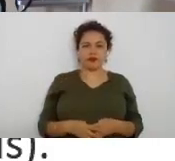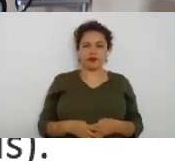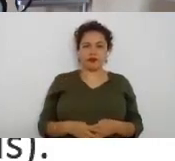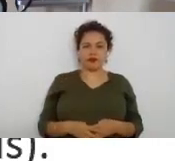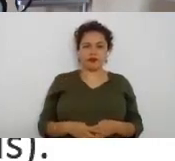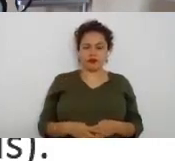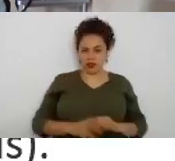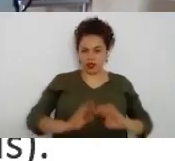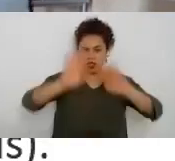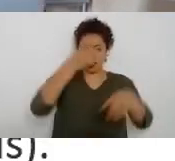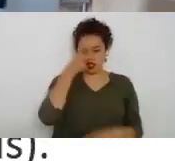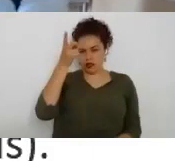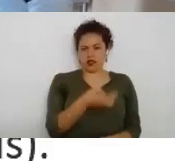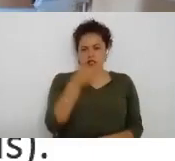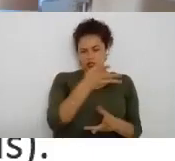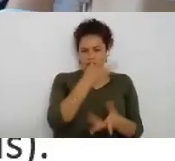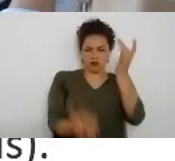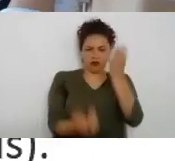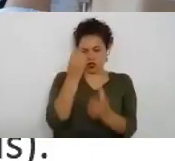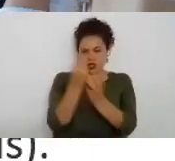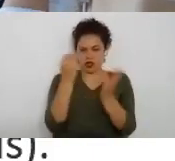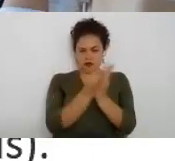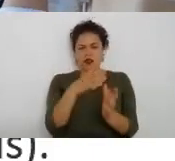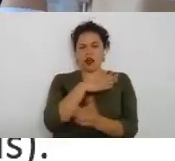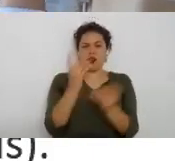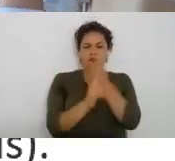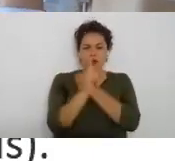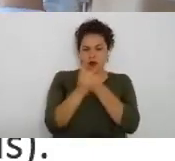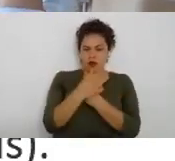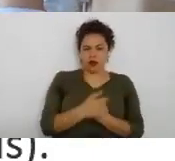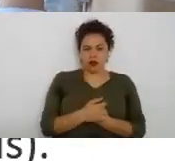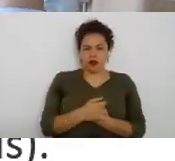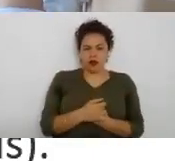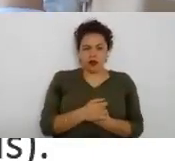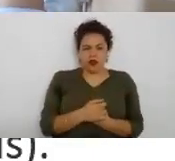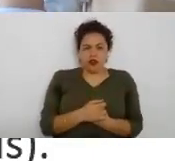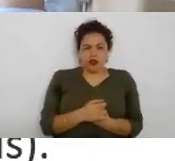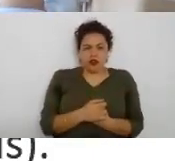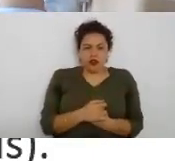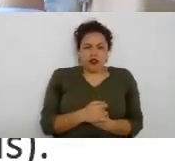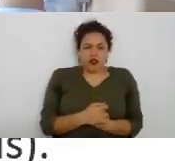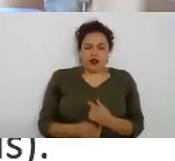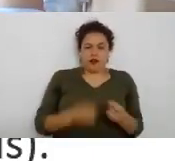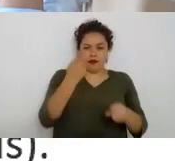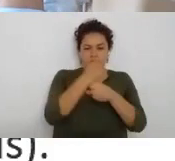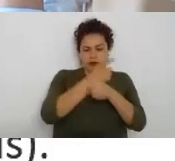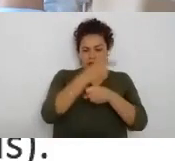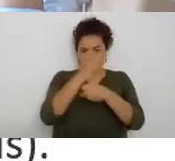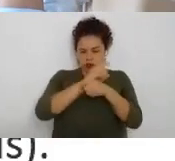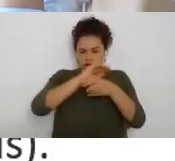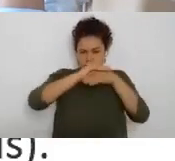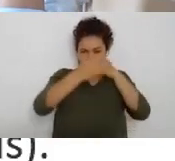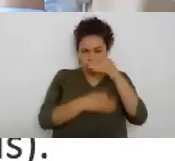Y como bien lo comentamos, ese tipo de quemaduras va a afectar lo que es la primera y segunda capa de la piel.